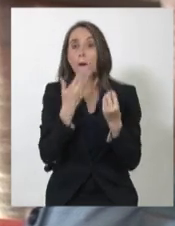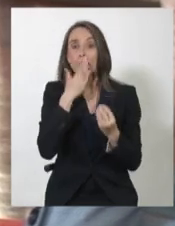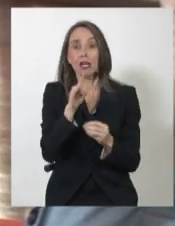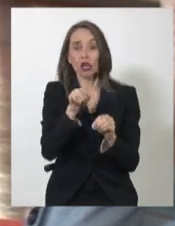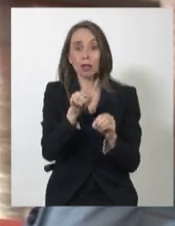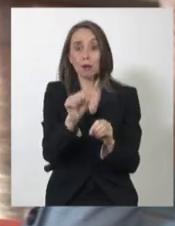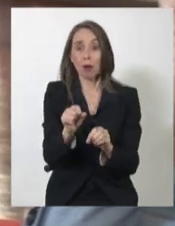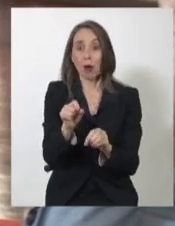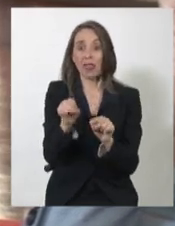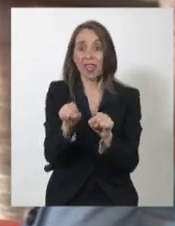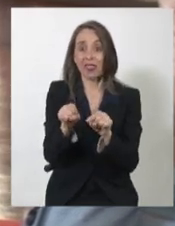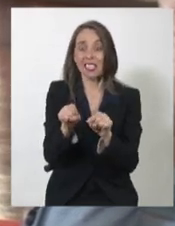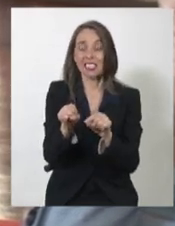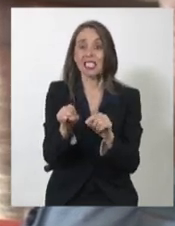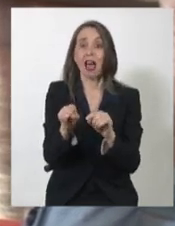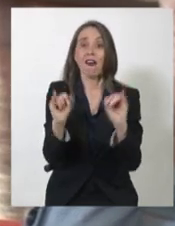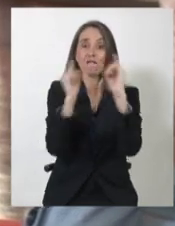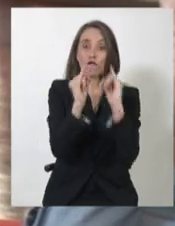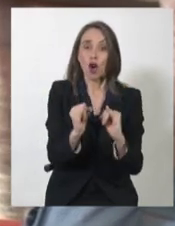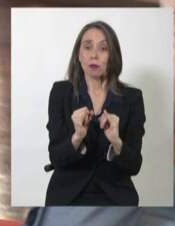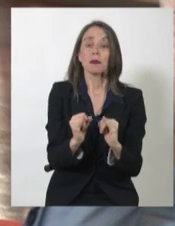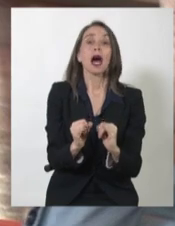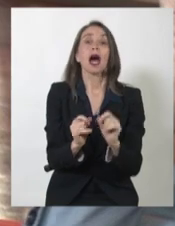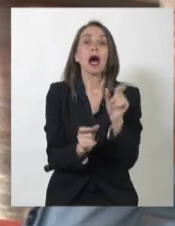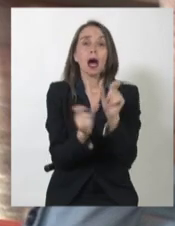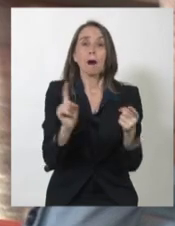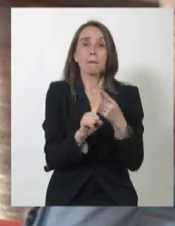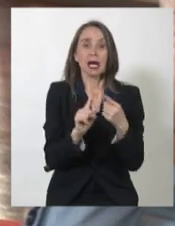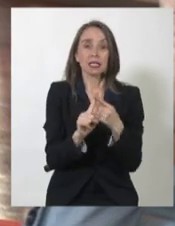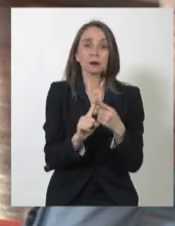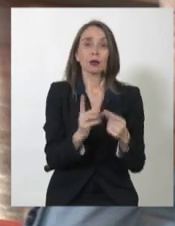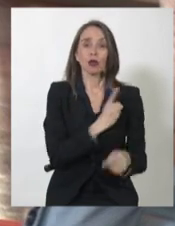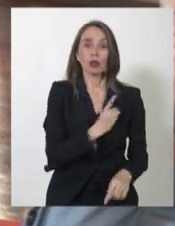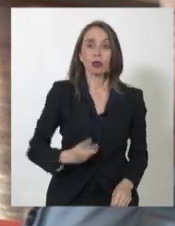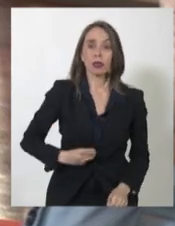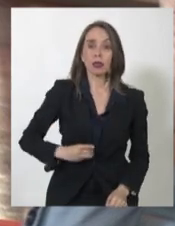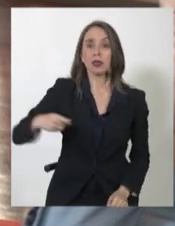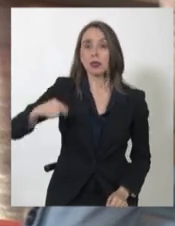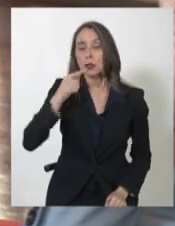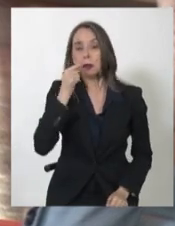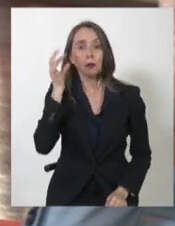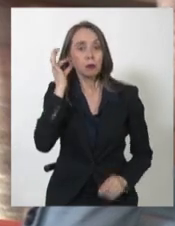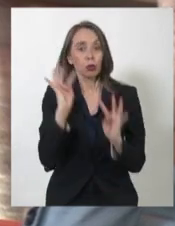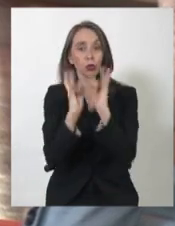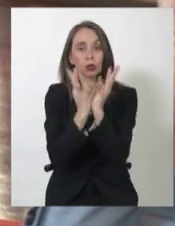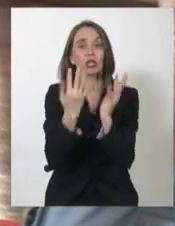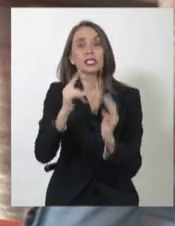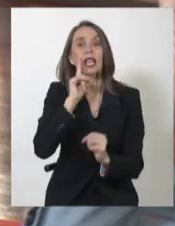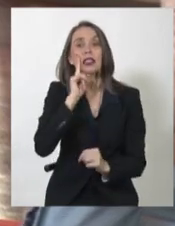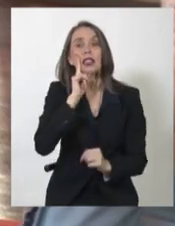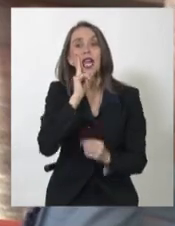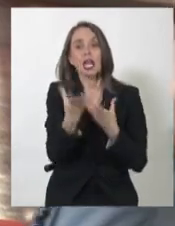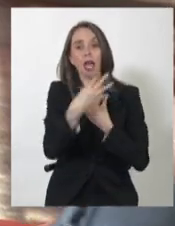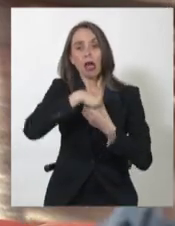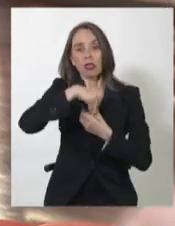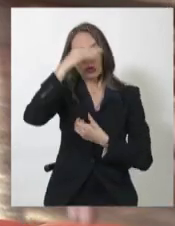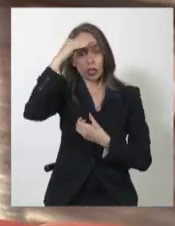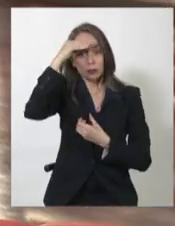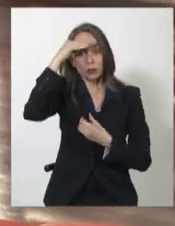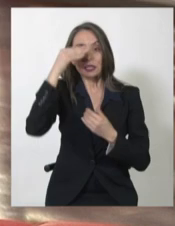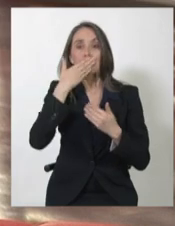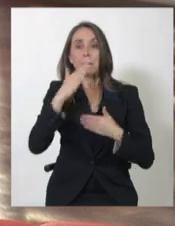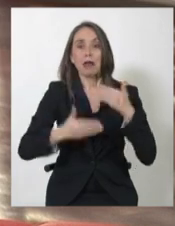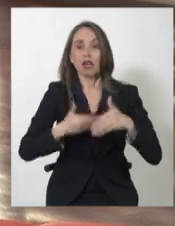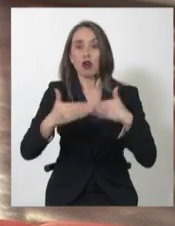podríamos rescatar es que participando parlamentario y parlamentaria vigente, ellos tendrían como una cierta experiencia y podrían agilizar y hacer más